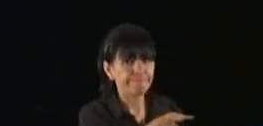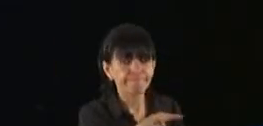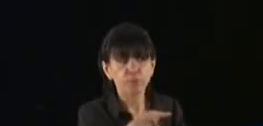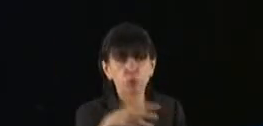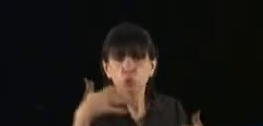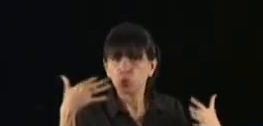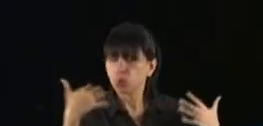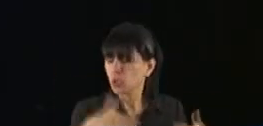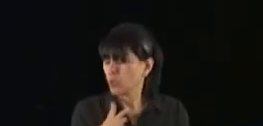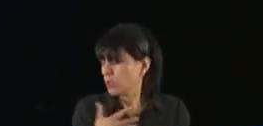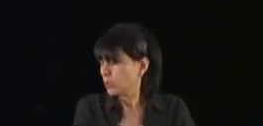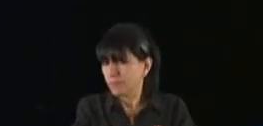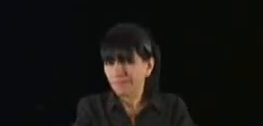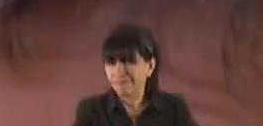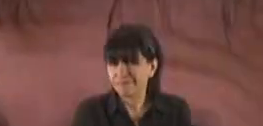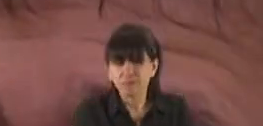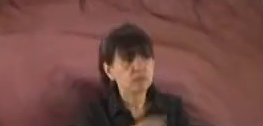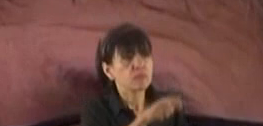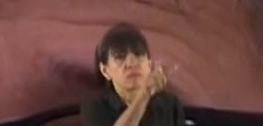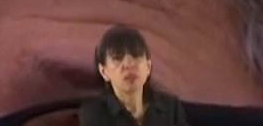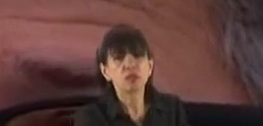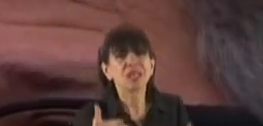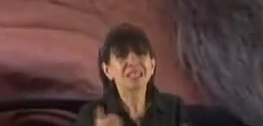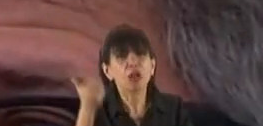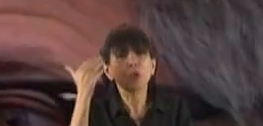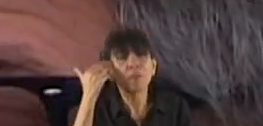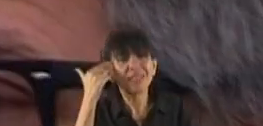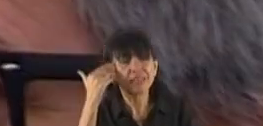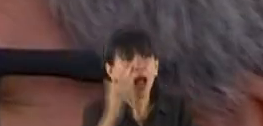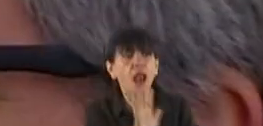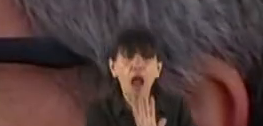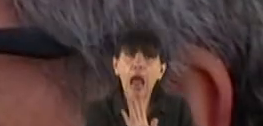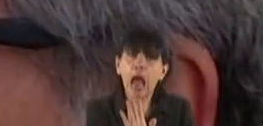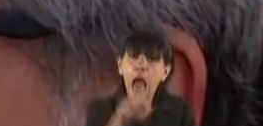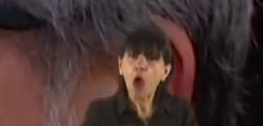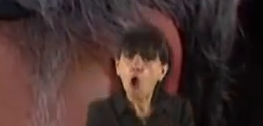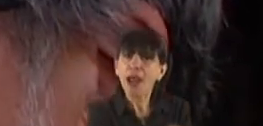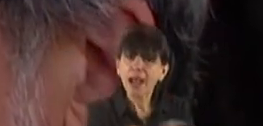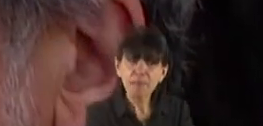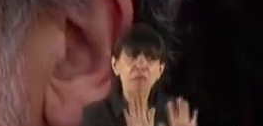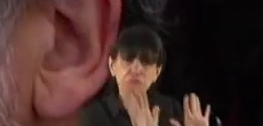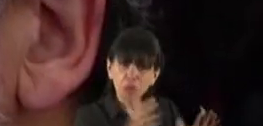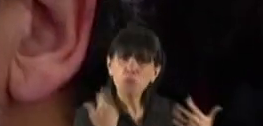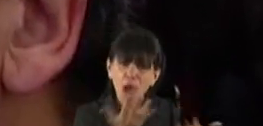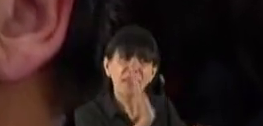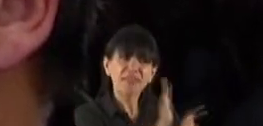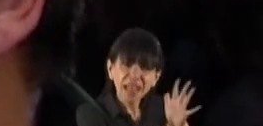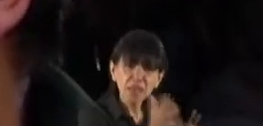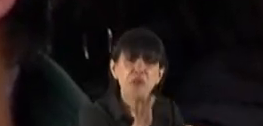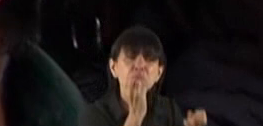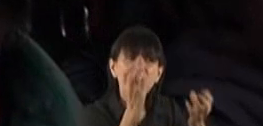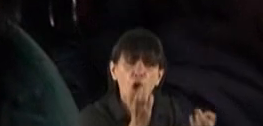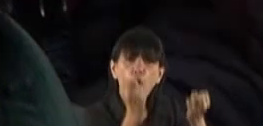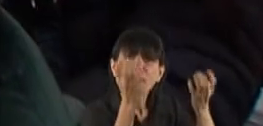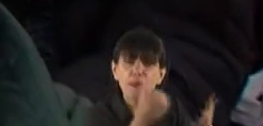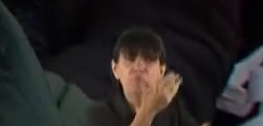de atender al enfermo mental como un enfermo que se puede recuperar, que puede volver a la convivencia social, ir sacándolo de esa